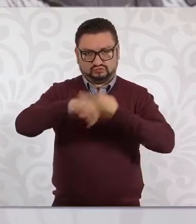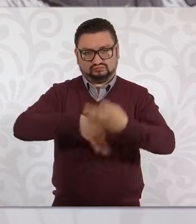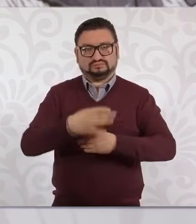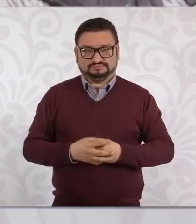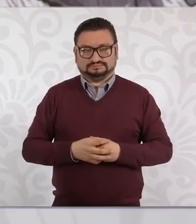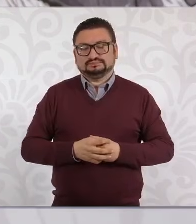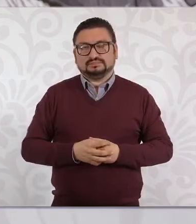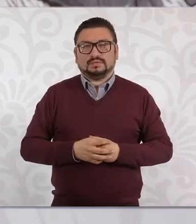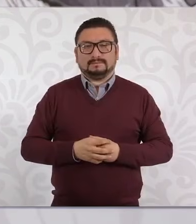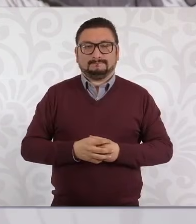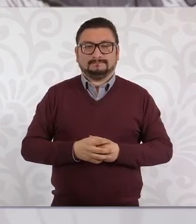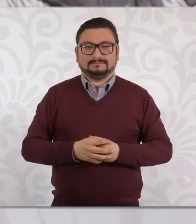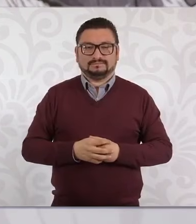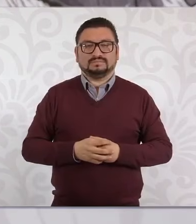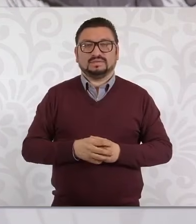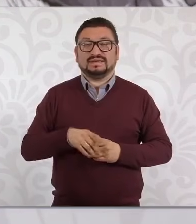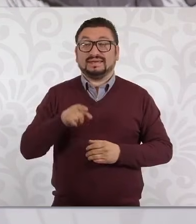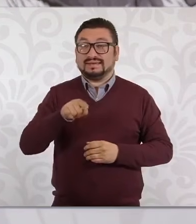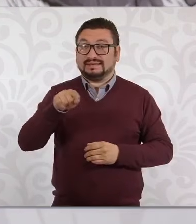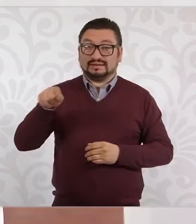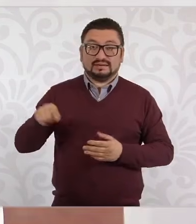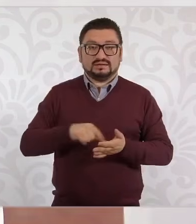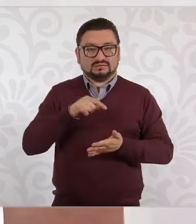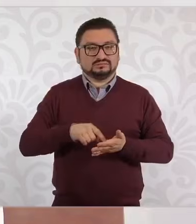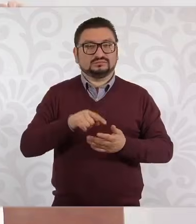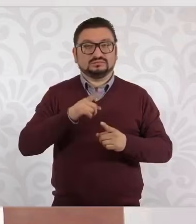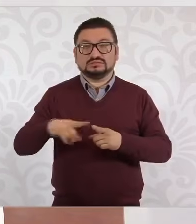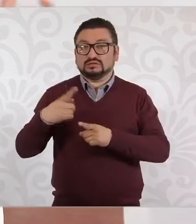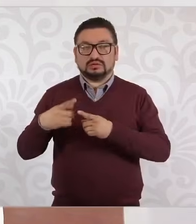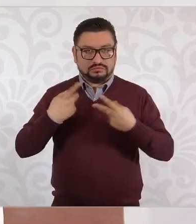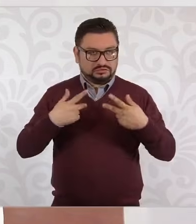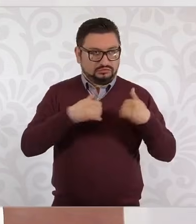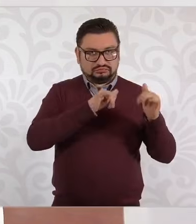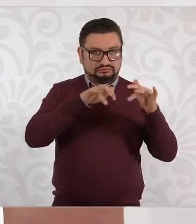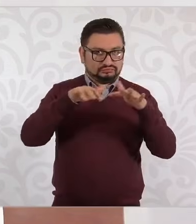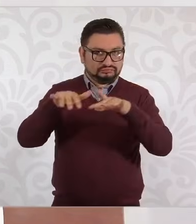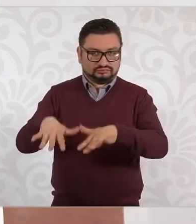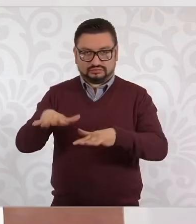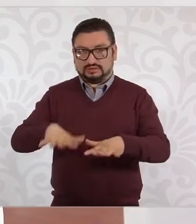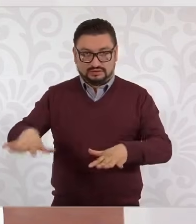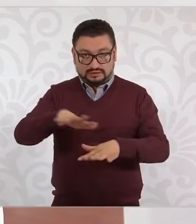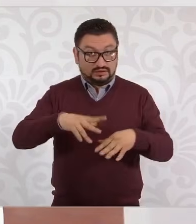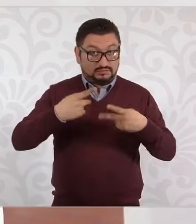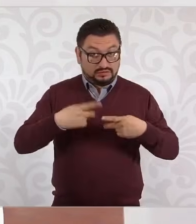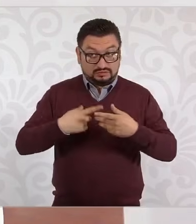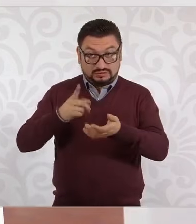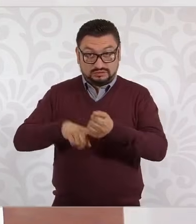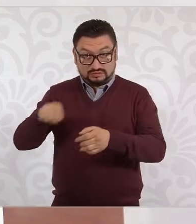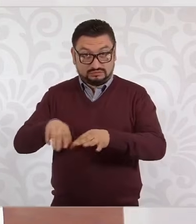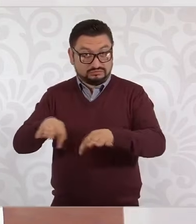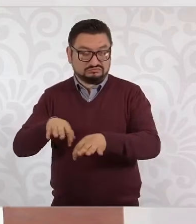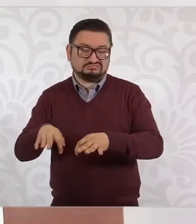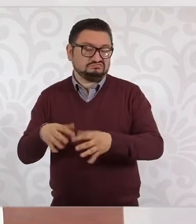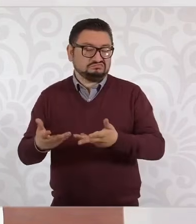turístico. Lo cierto es que no necesariamente se urbanizó de la misma manera a las personas que trabajan en el desarrollo